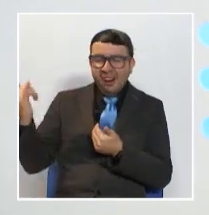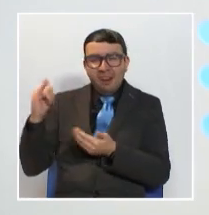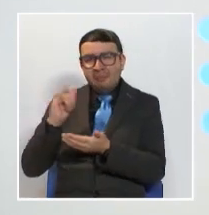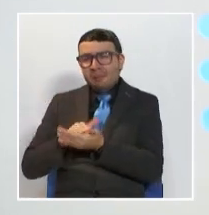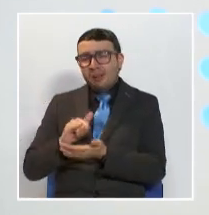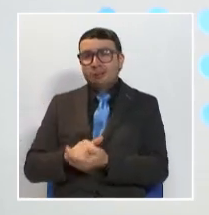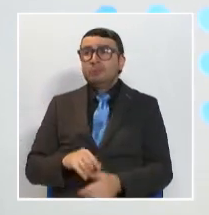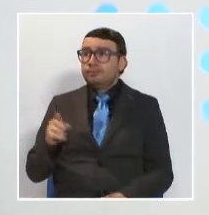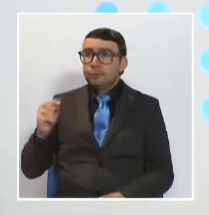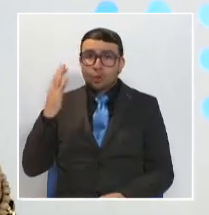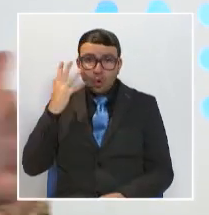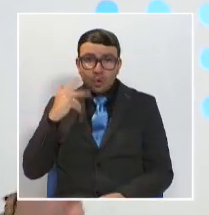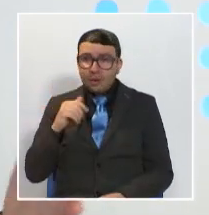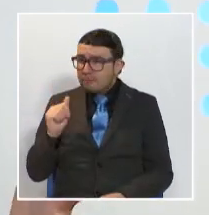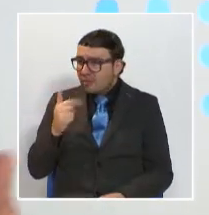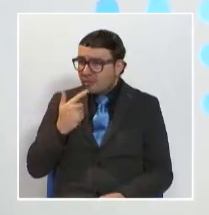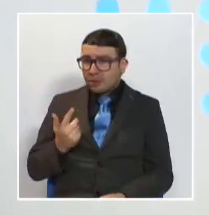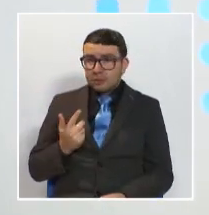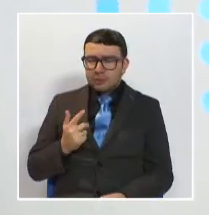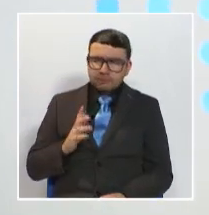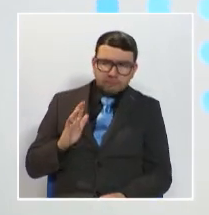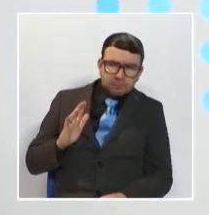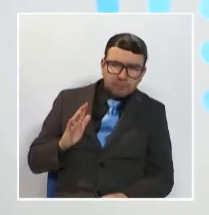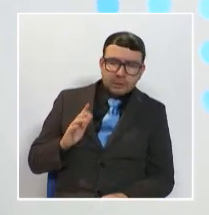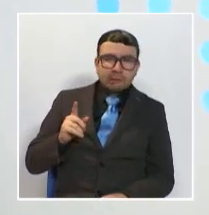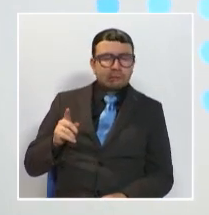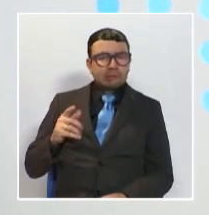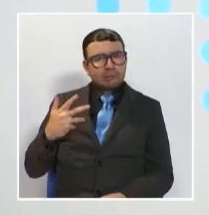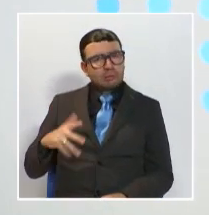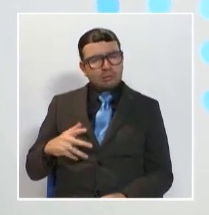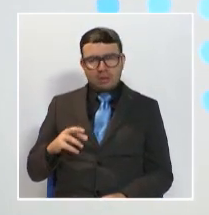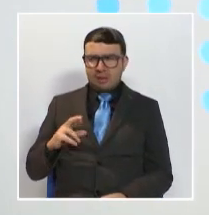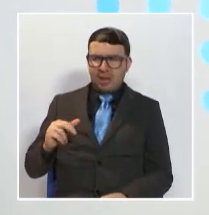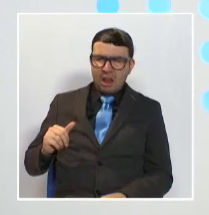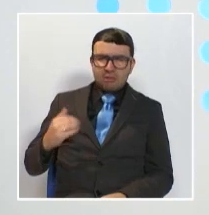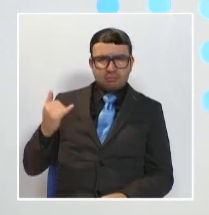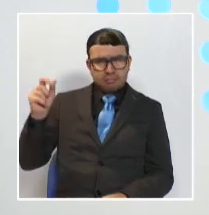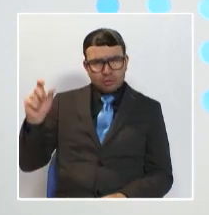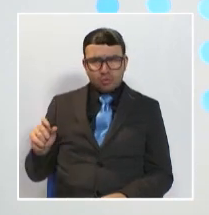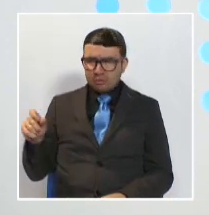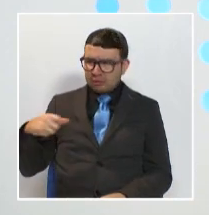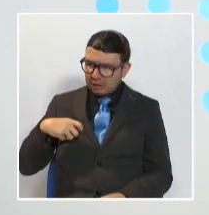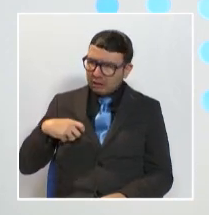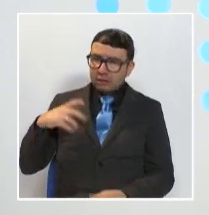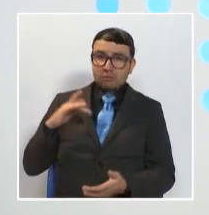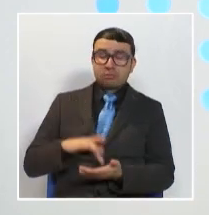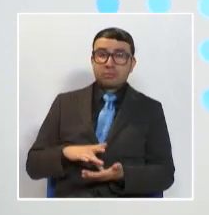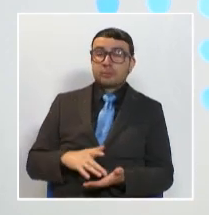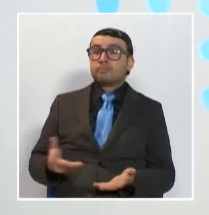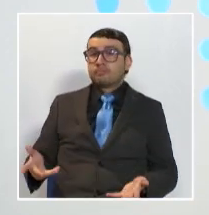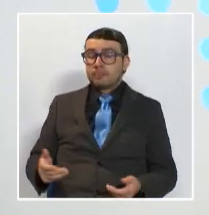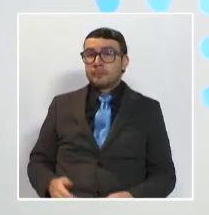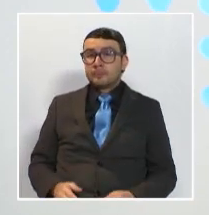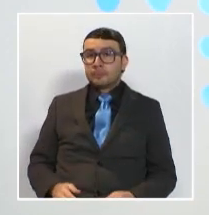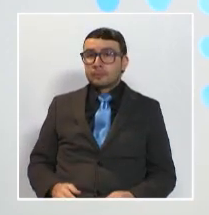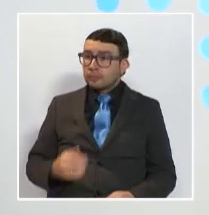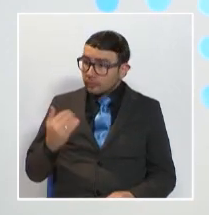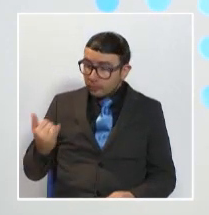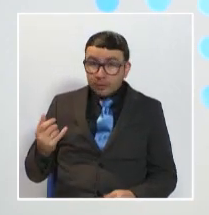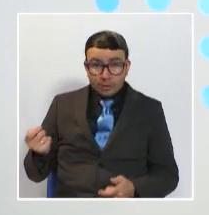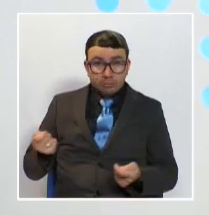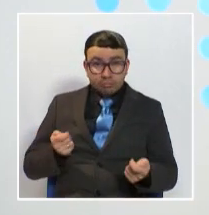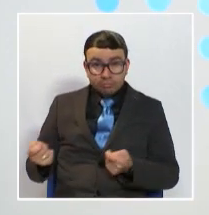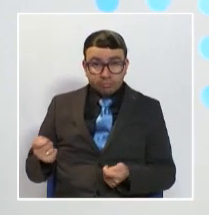dice, increíble que una persona pueda tener esto, pero es porque no están recibiendo ni el